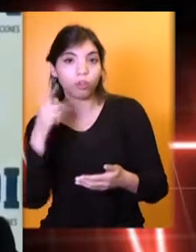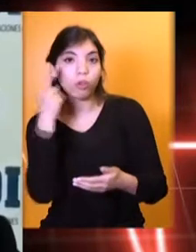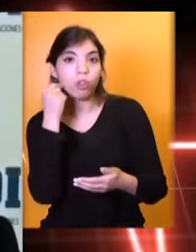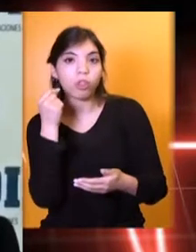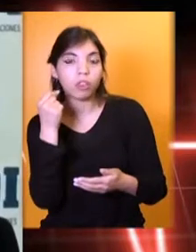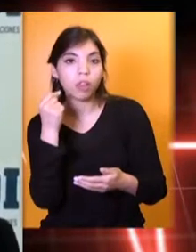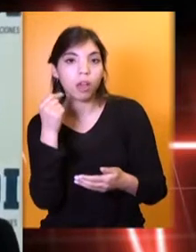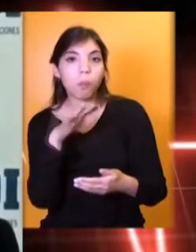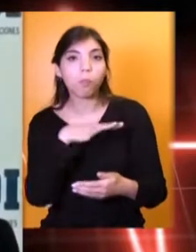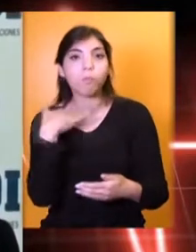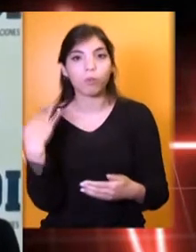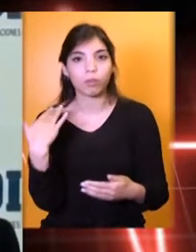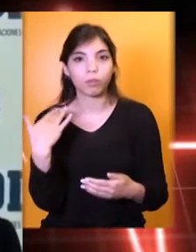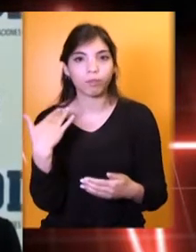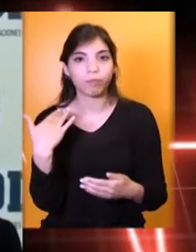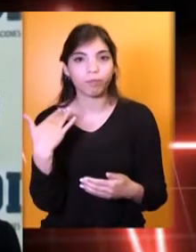y